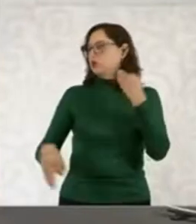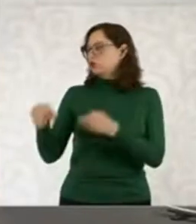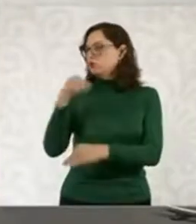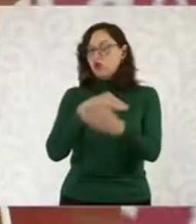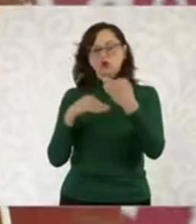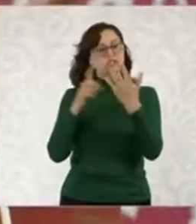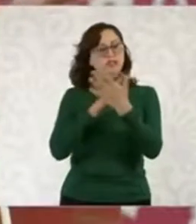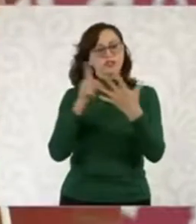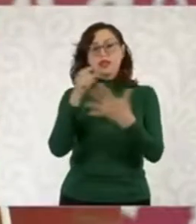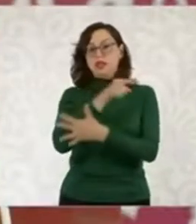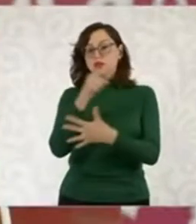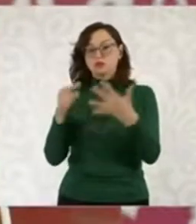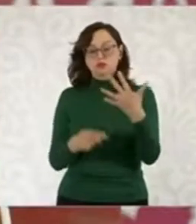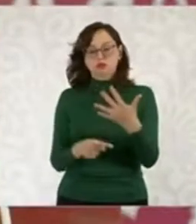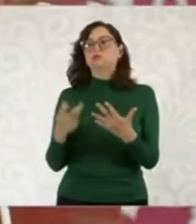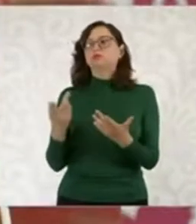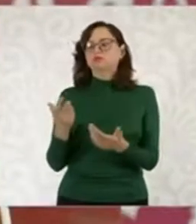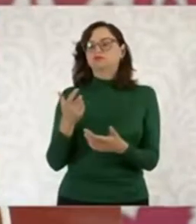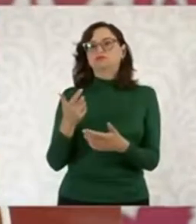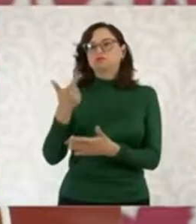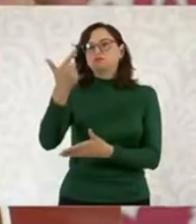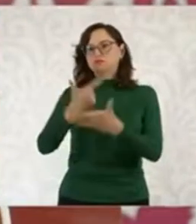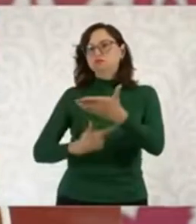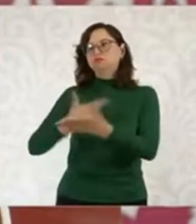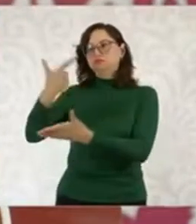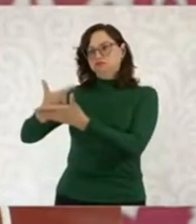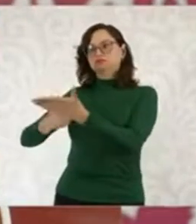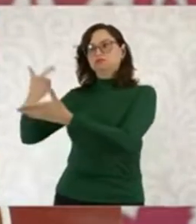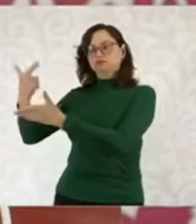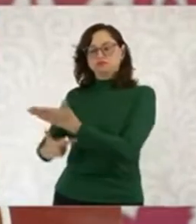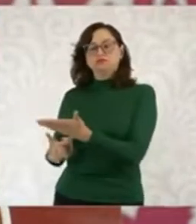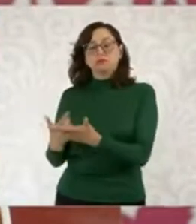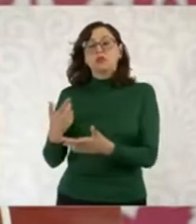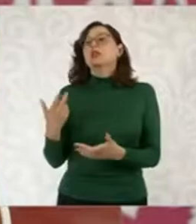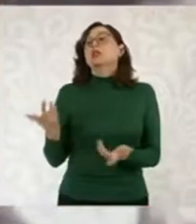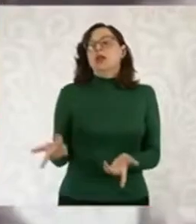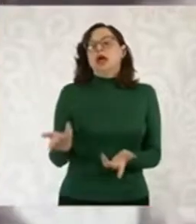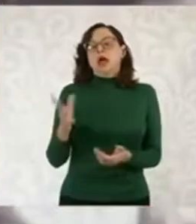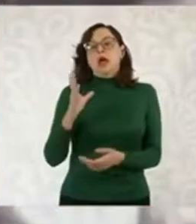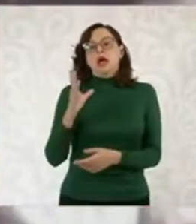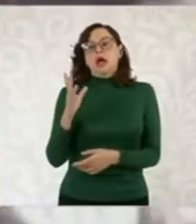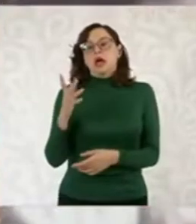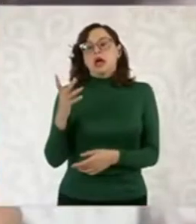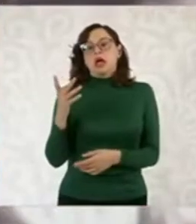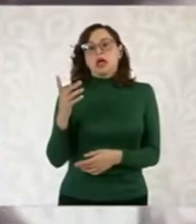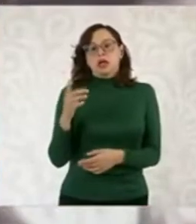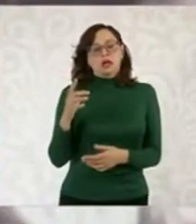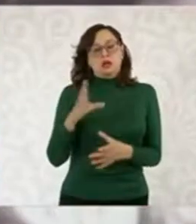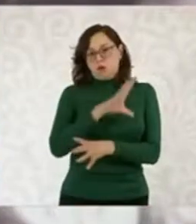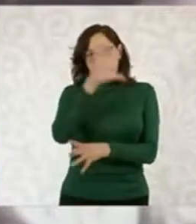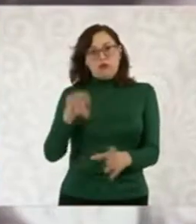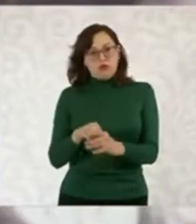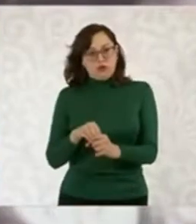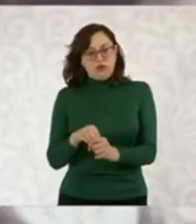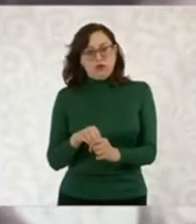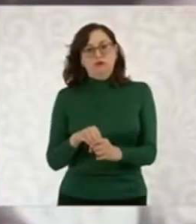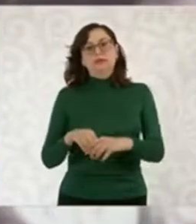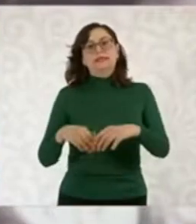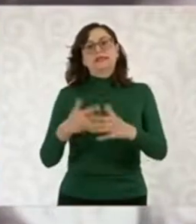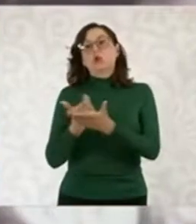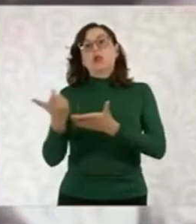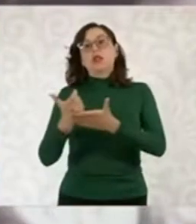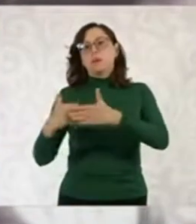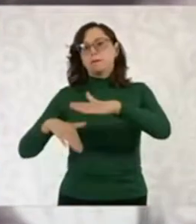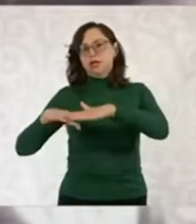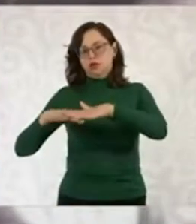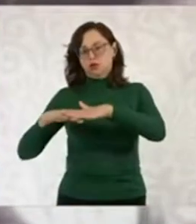lo importante es que para todos y todas las trabajadoras de plataforma, desde que son registrados a partir del 1